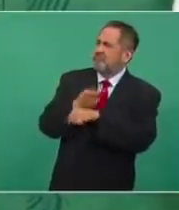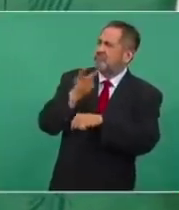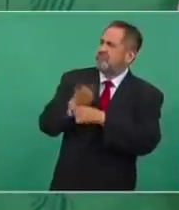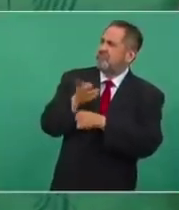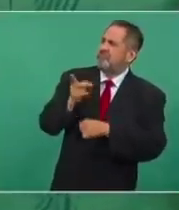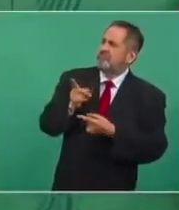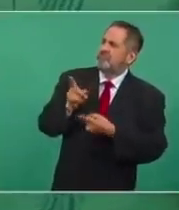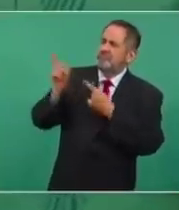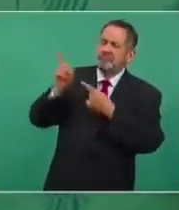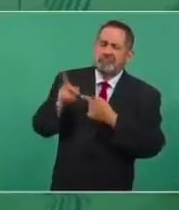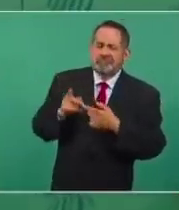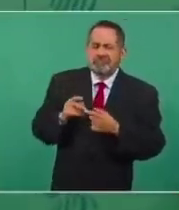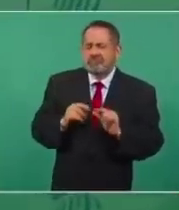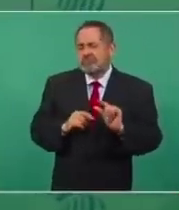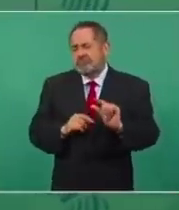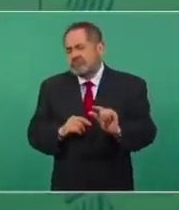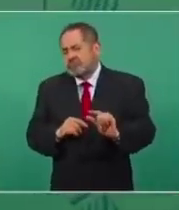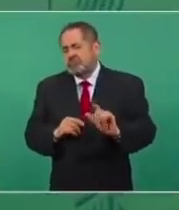pero